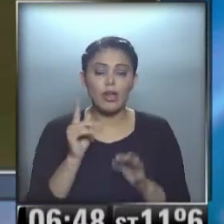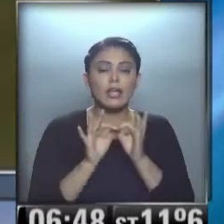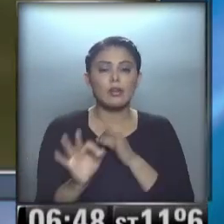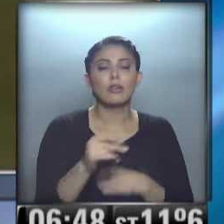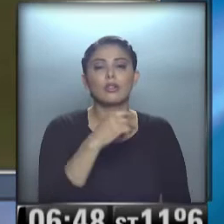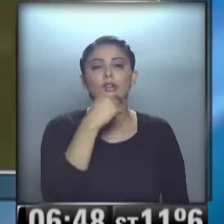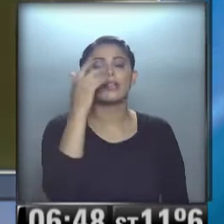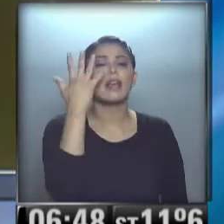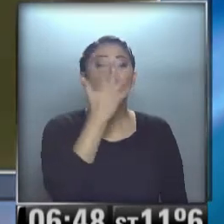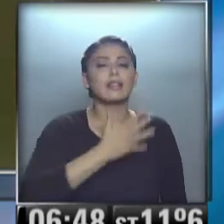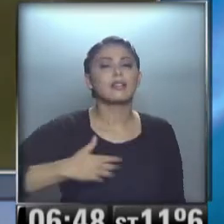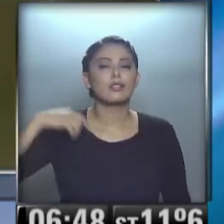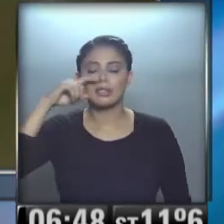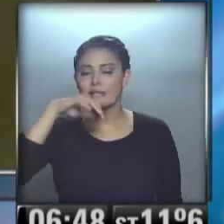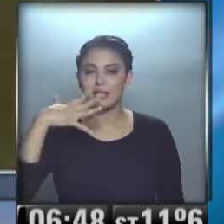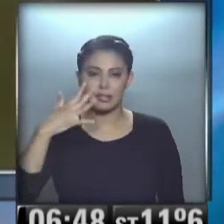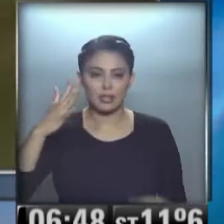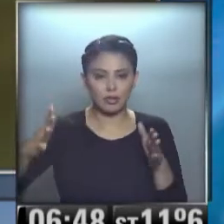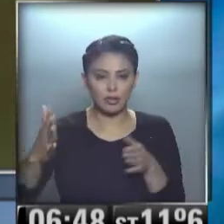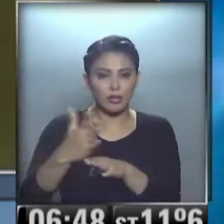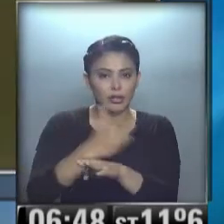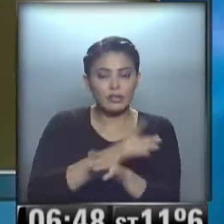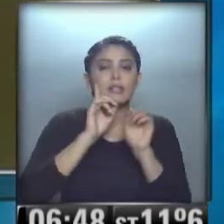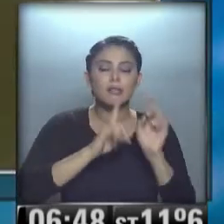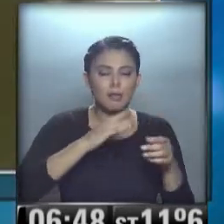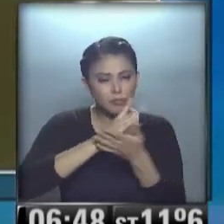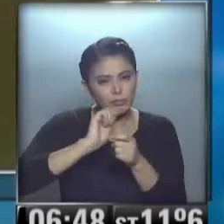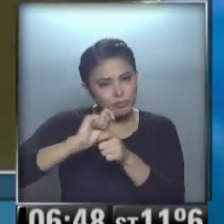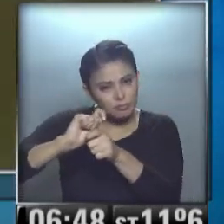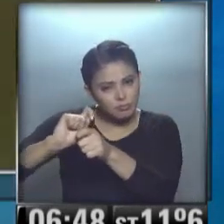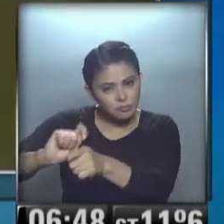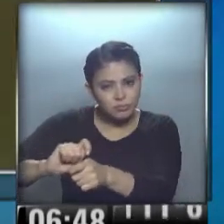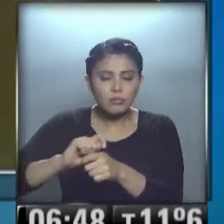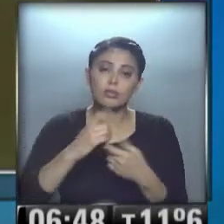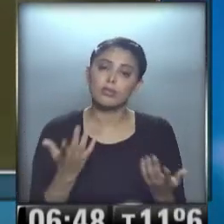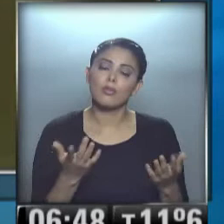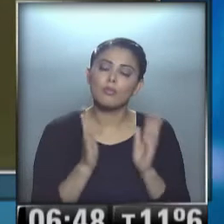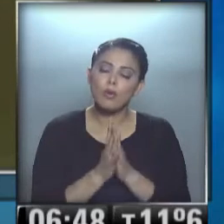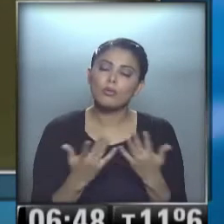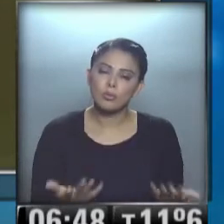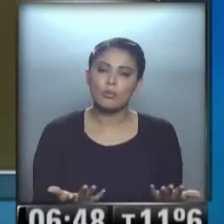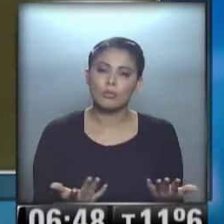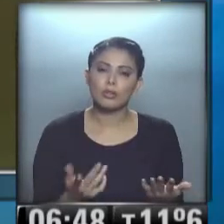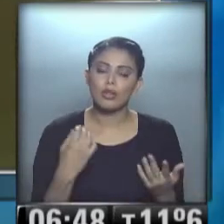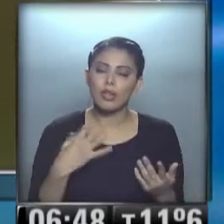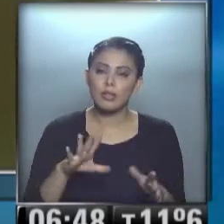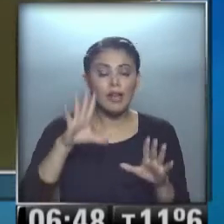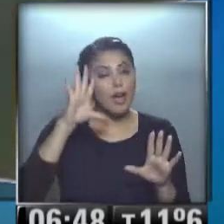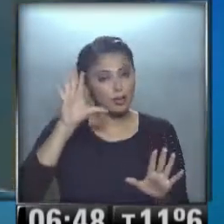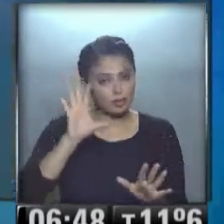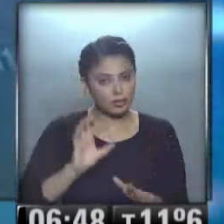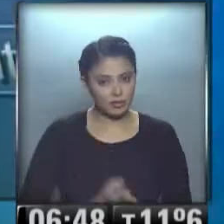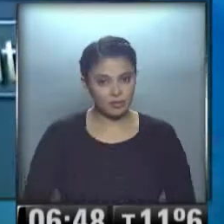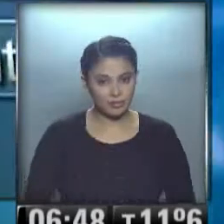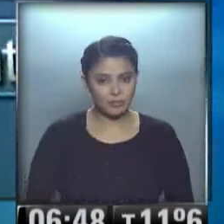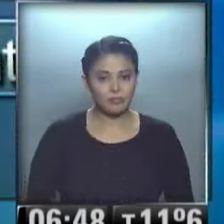el 575 se realizan obras de fresado y repavimentación, así que por supuesto también tener en cuenta este dato.